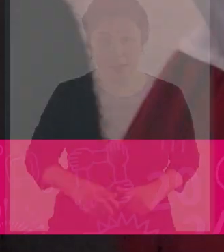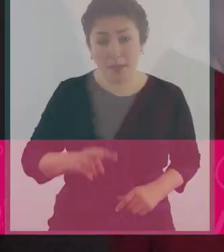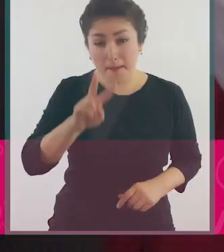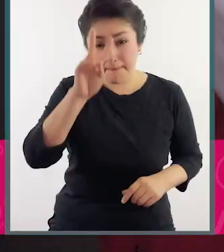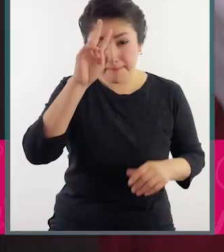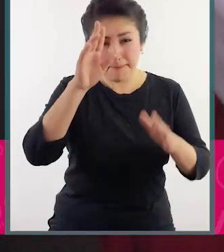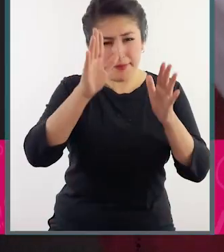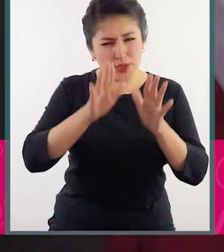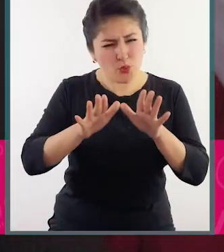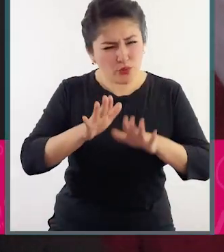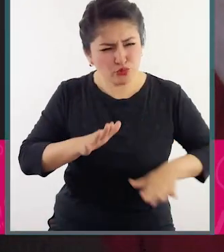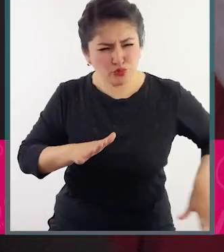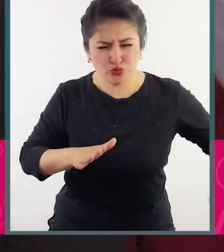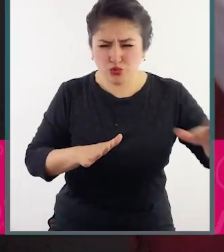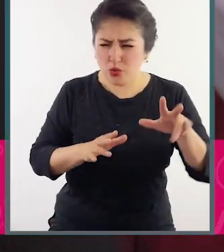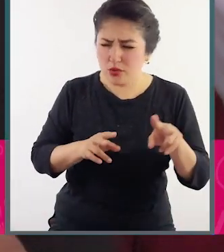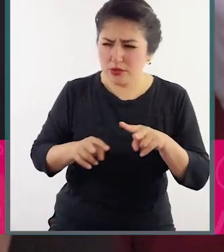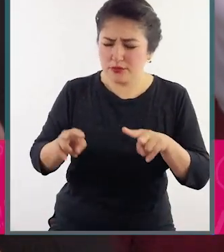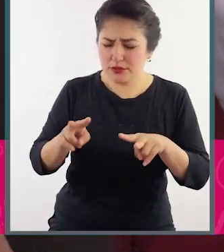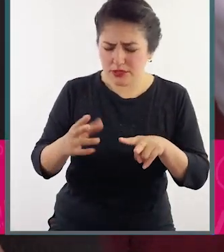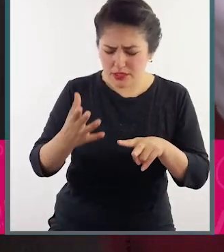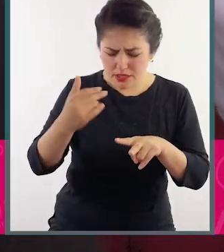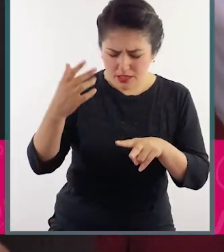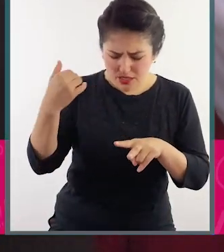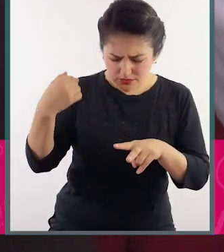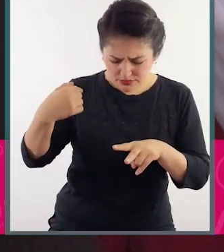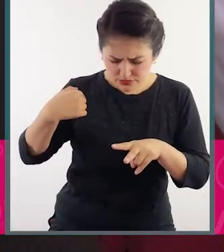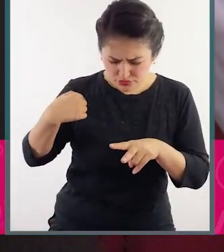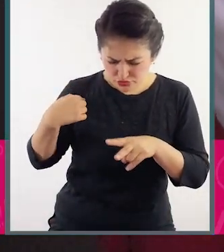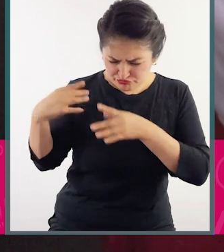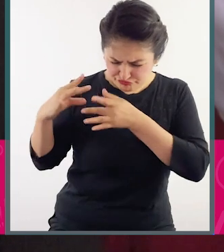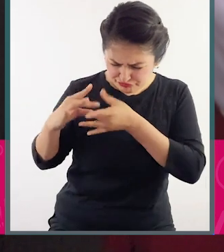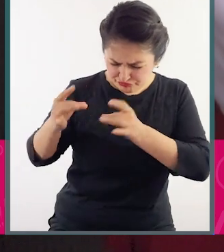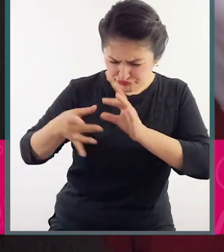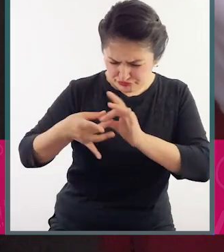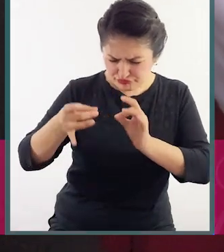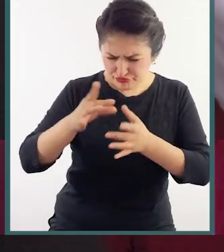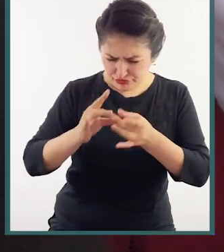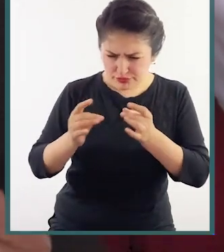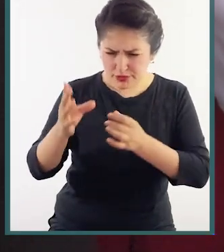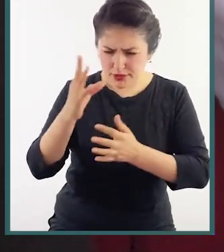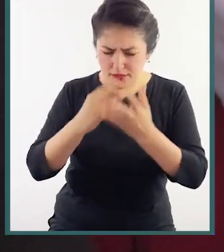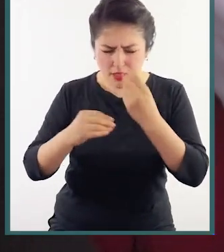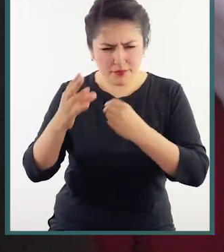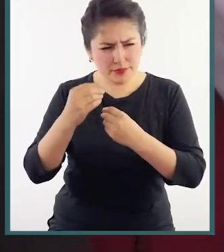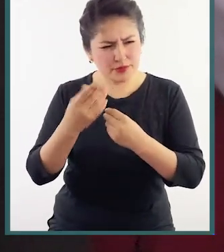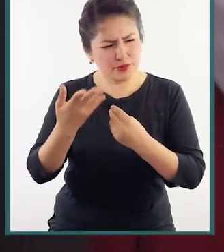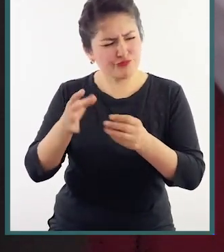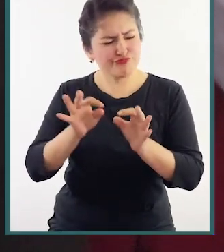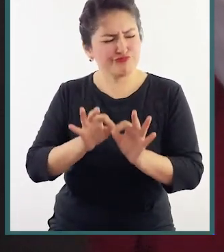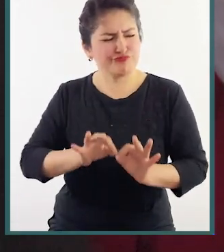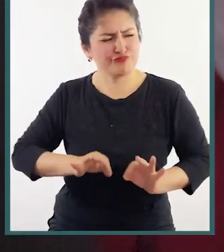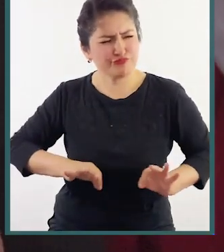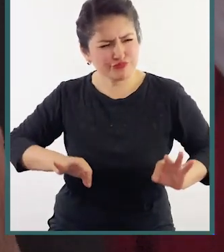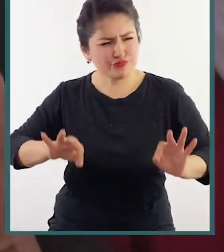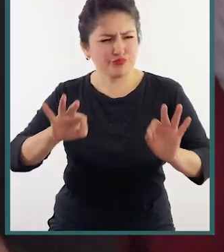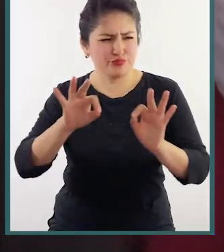A todos los peruanos nos refresca nuestros orígenes, que son tan importantes